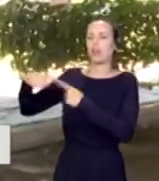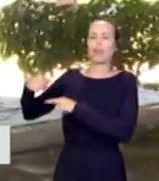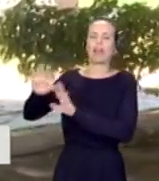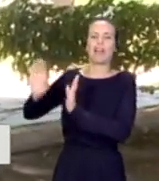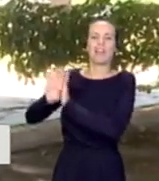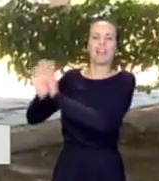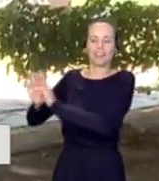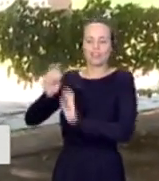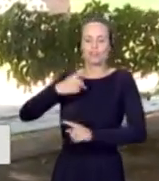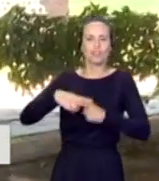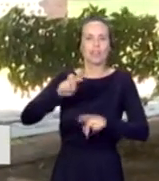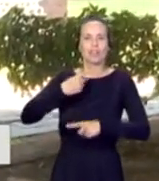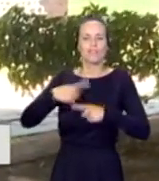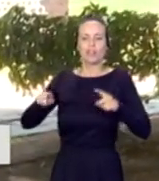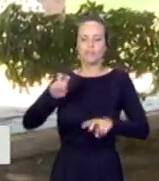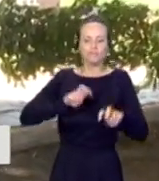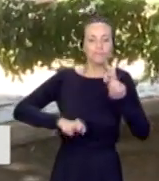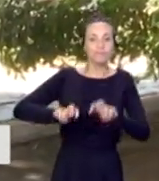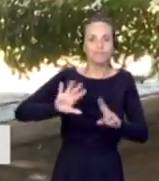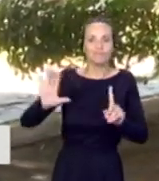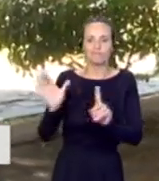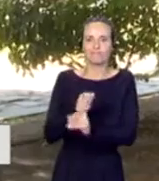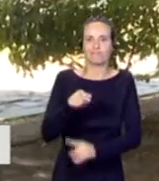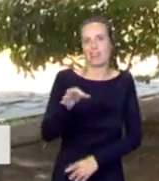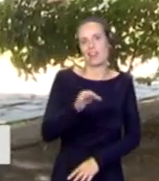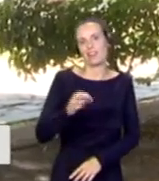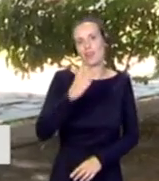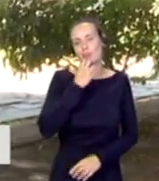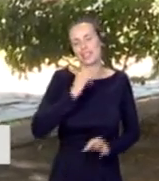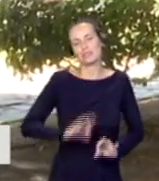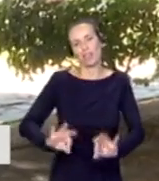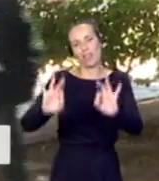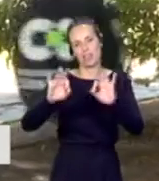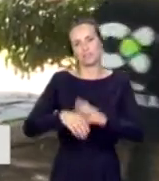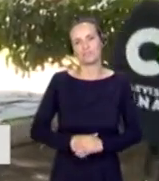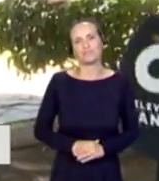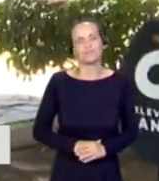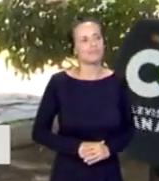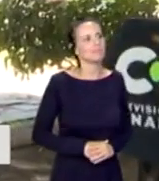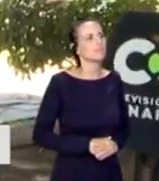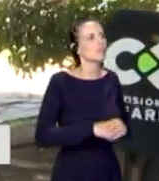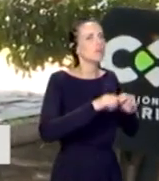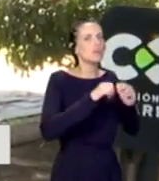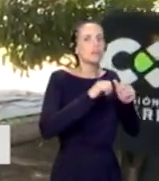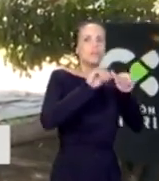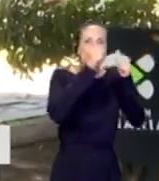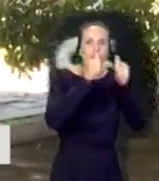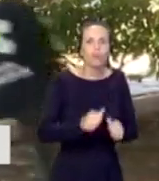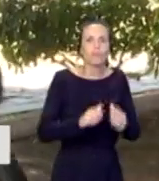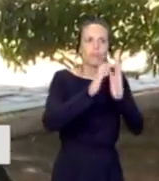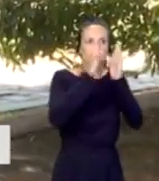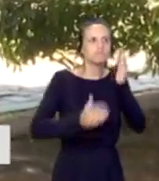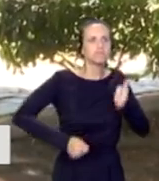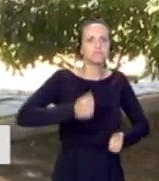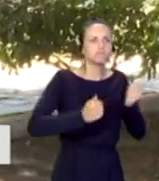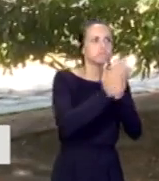cosas diferentes y tener lo que tenemos en la isla de La Gomera, pues nos hace especial en ese sentido. ¿Cuántas modalidades tiene La Gomera Paradise? Sí,